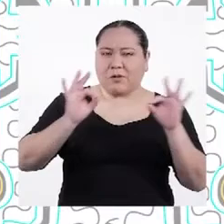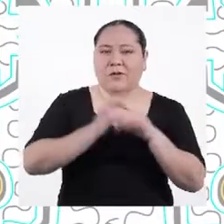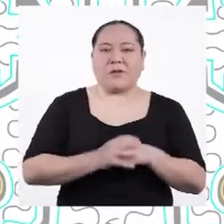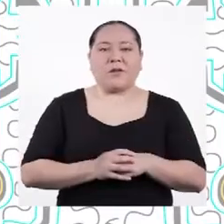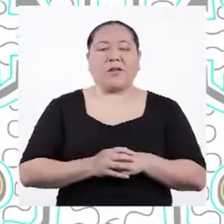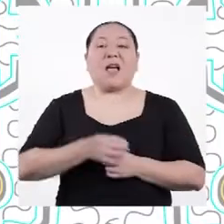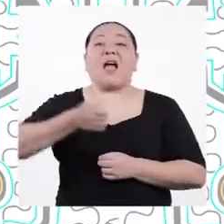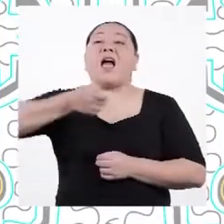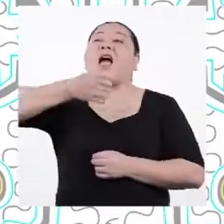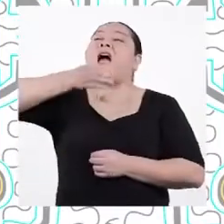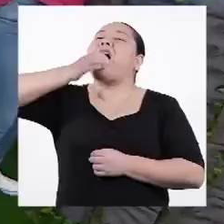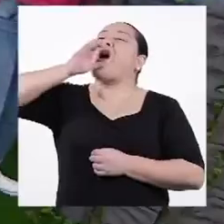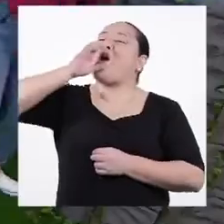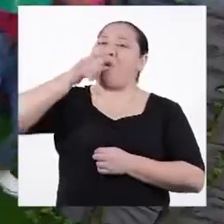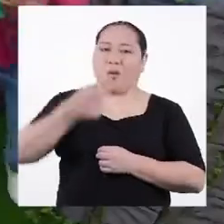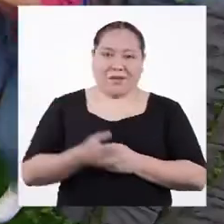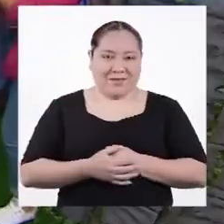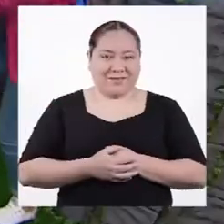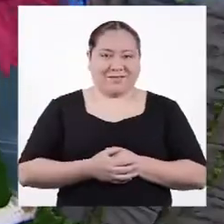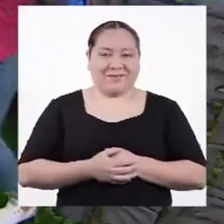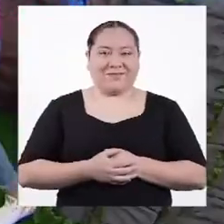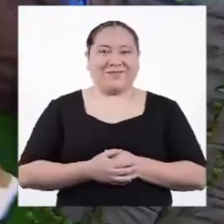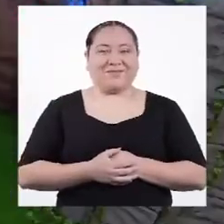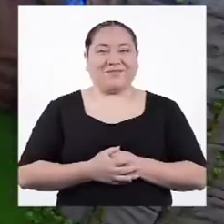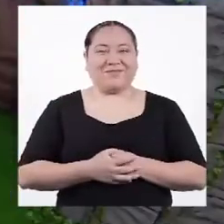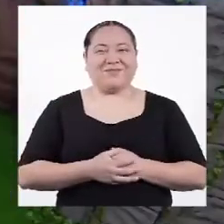¡Tomar agua!